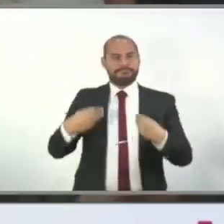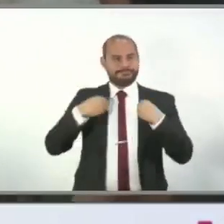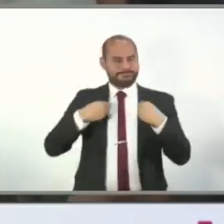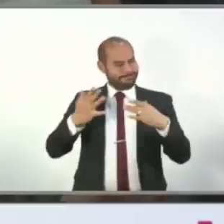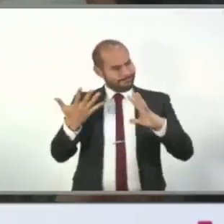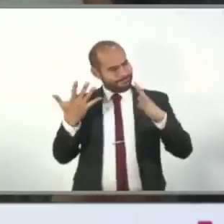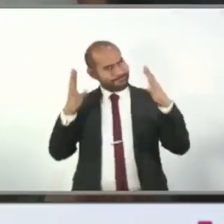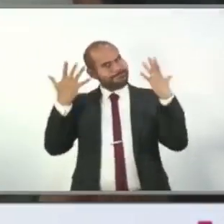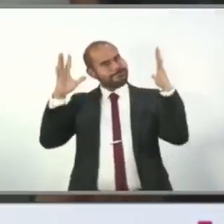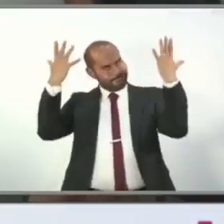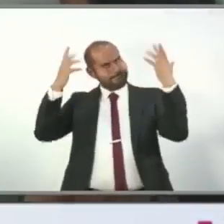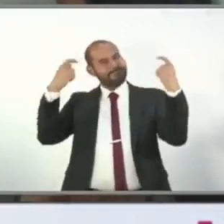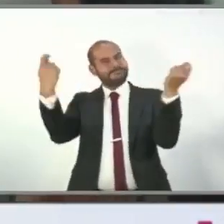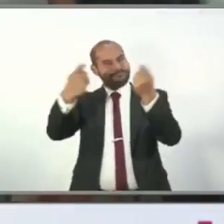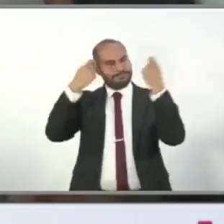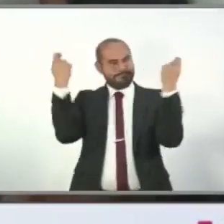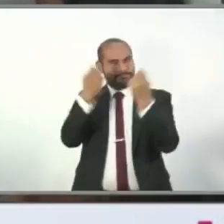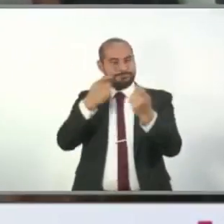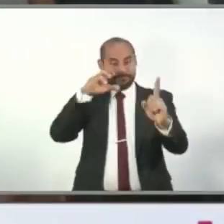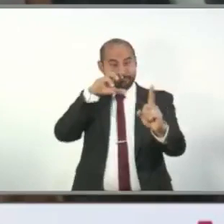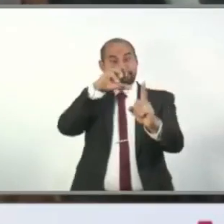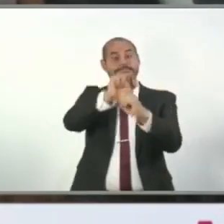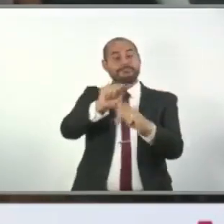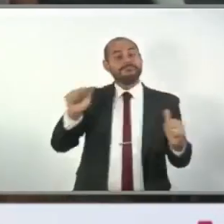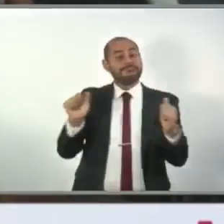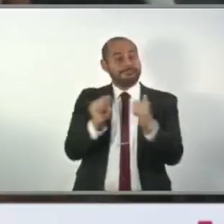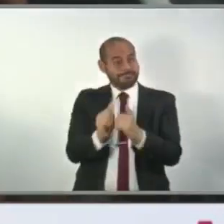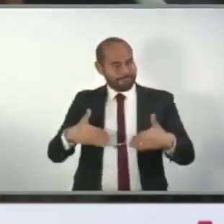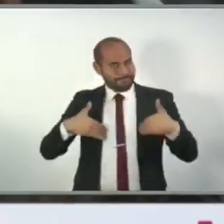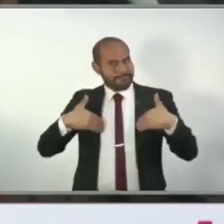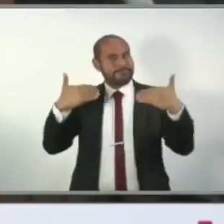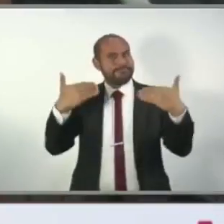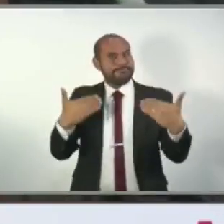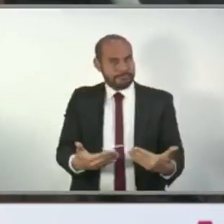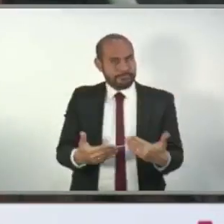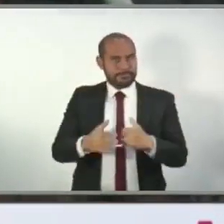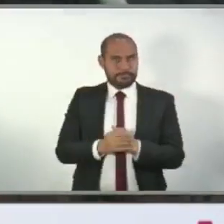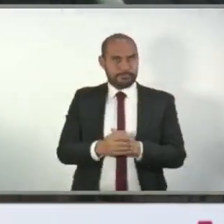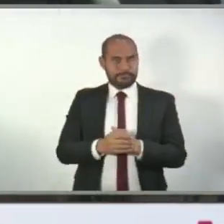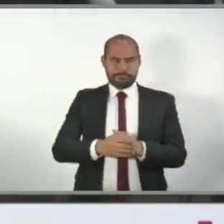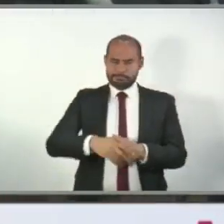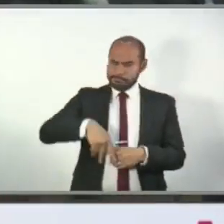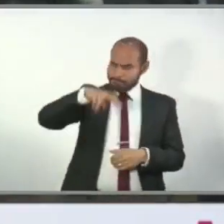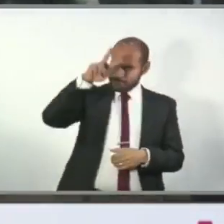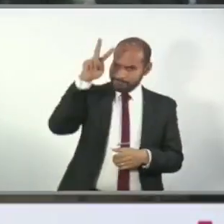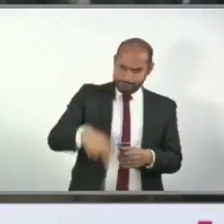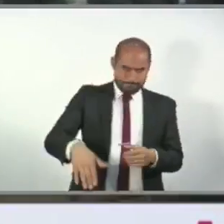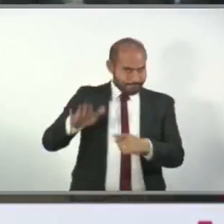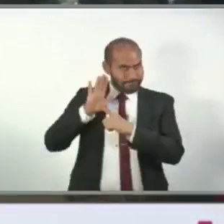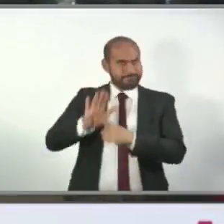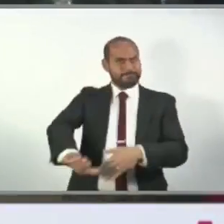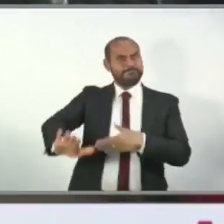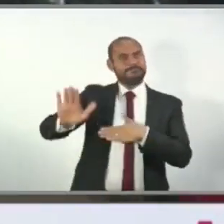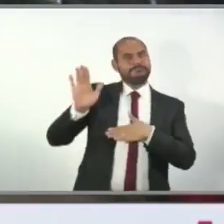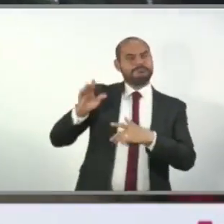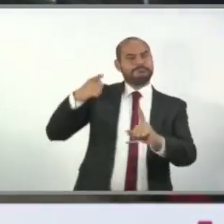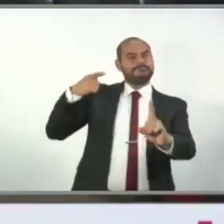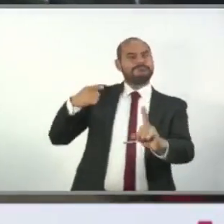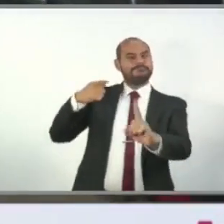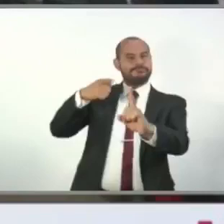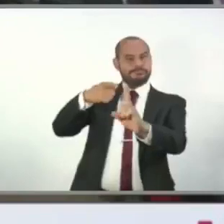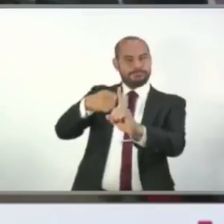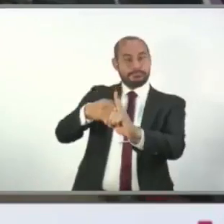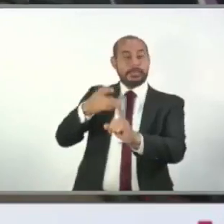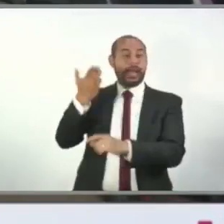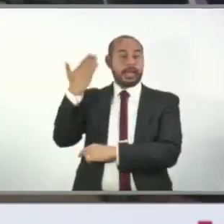con ustedes este logro con la confianza de que con ello ratifican su compromiso con la misión que San